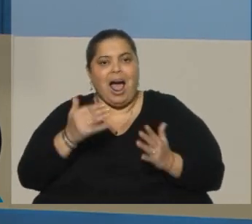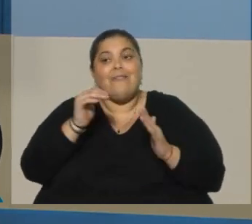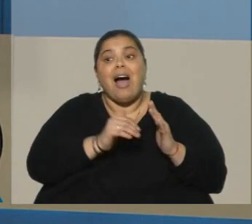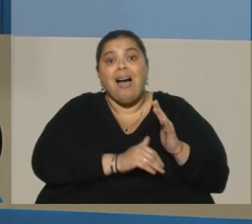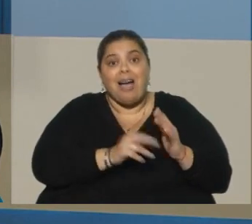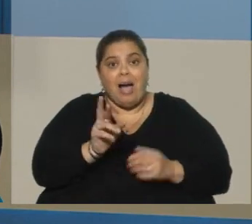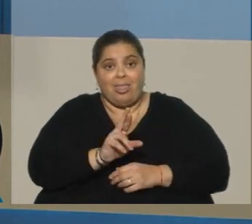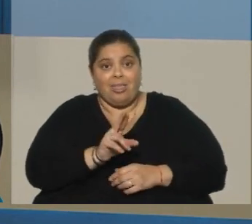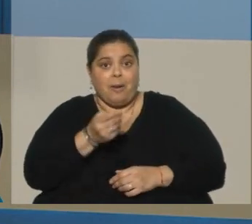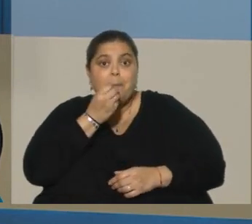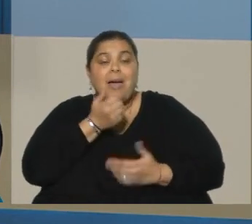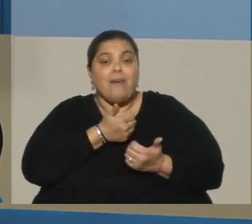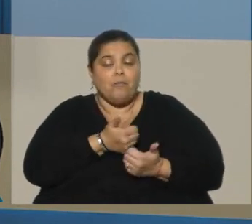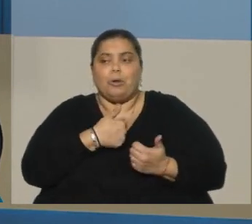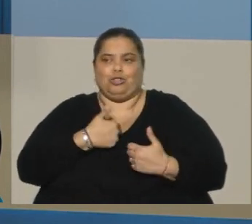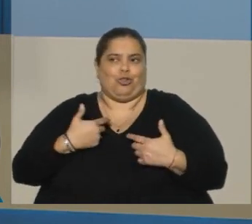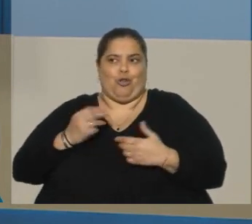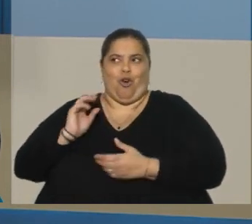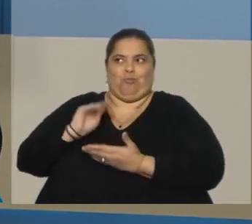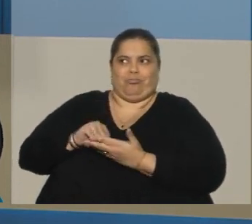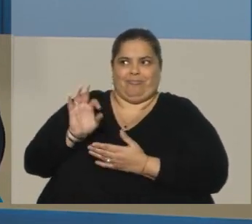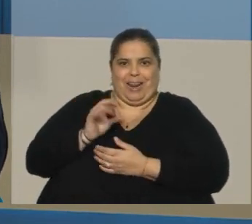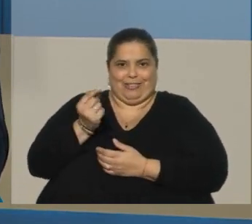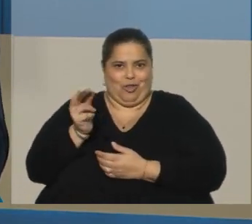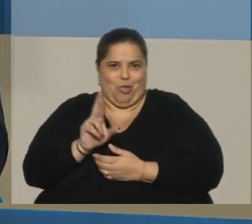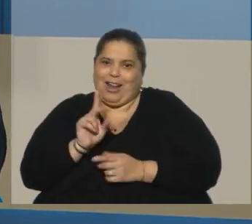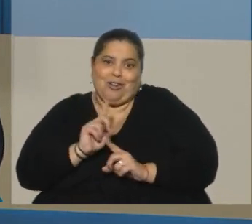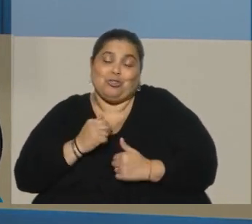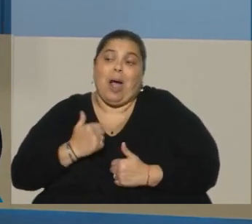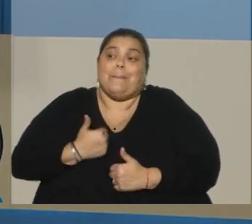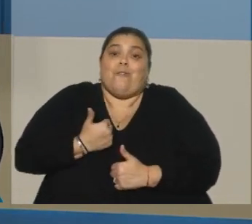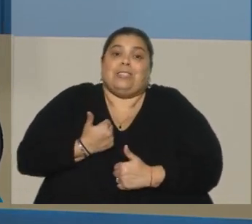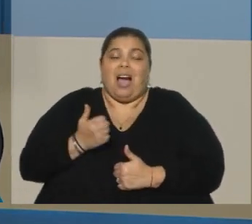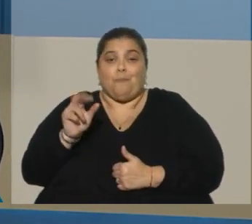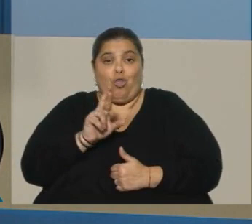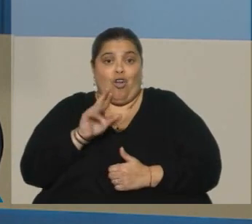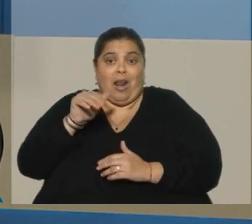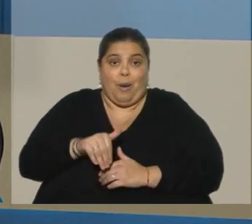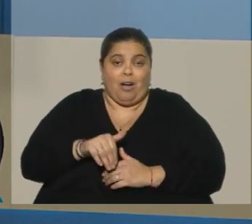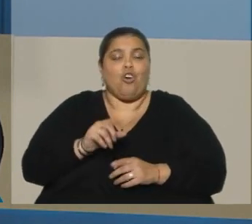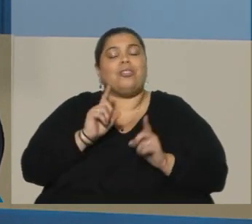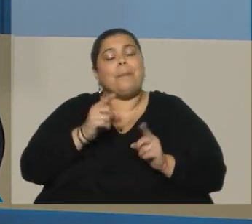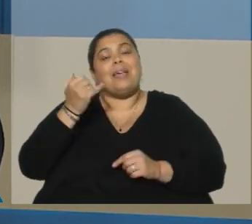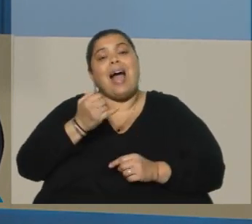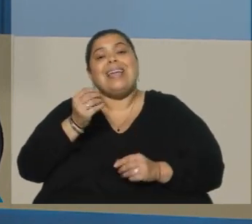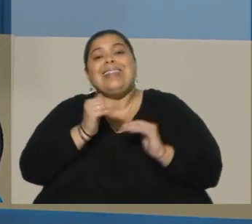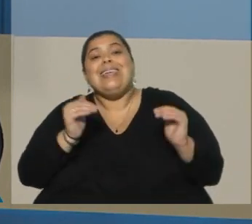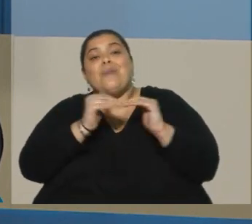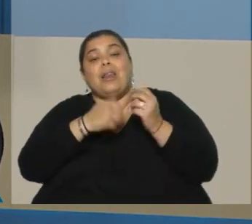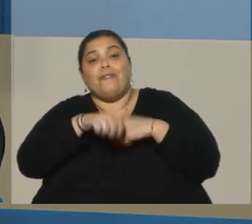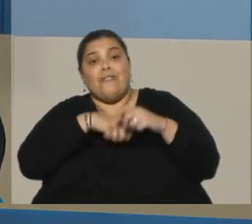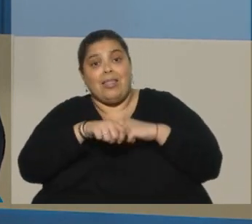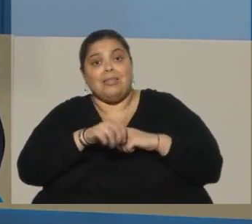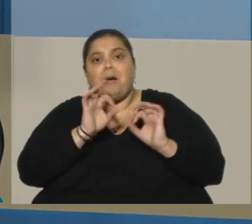no favorece, pero no la inducimos nosotros. También hay un buen nivel de ventas, tanto de gasolina como de gasoil. Estamos por encima